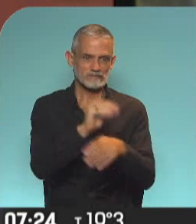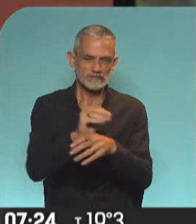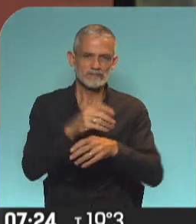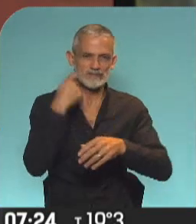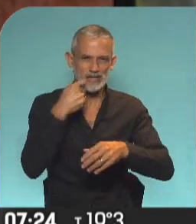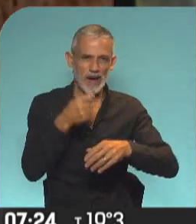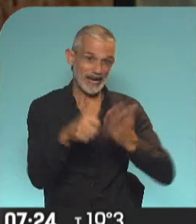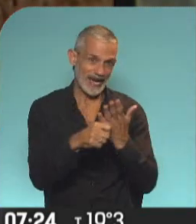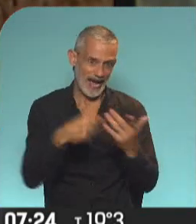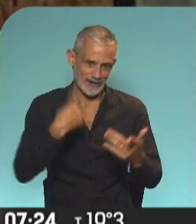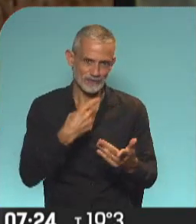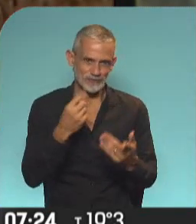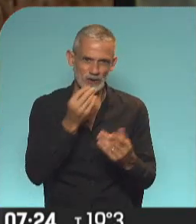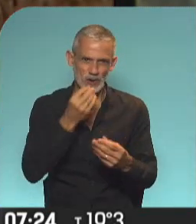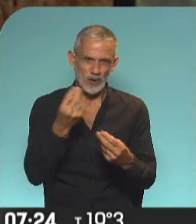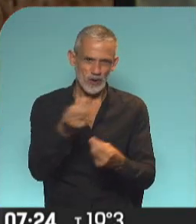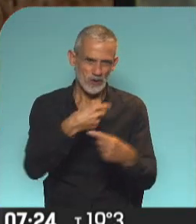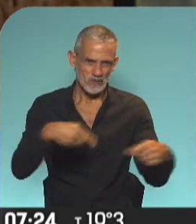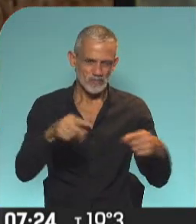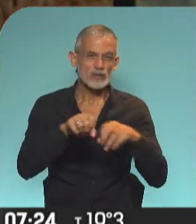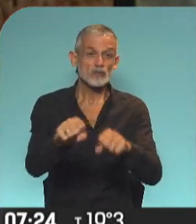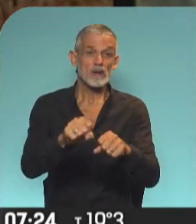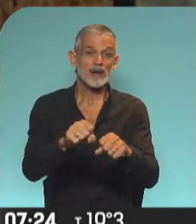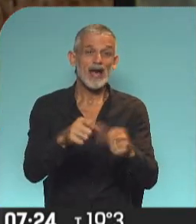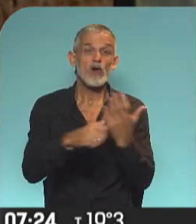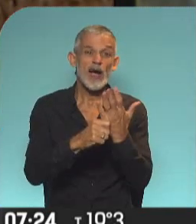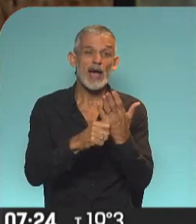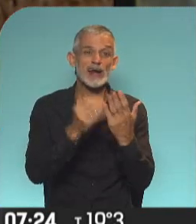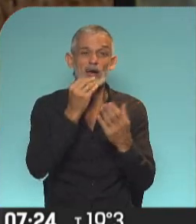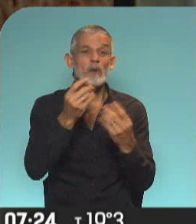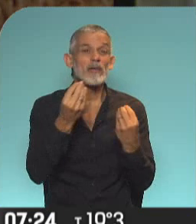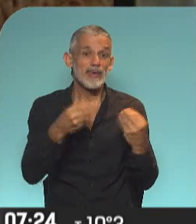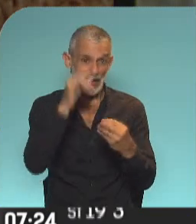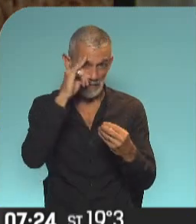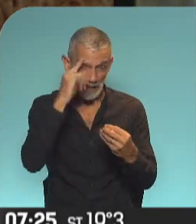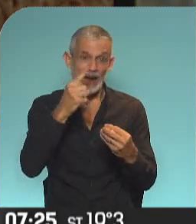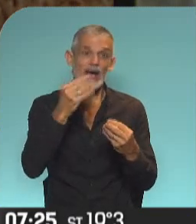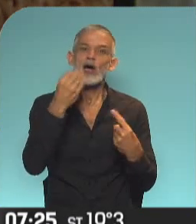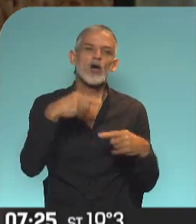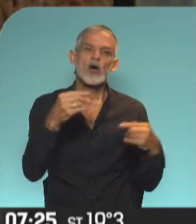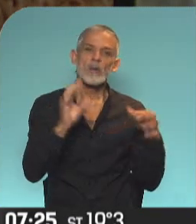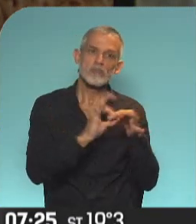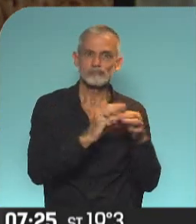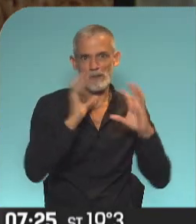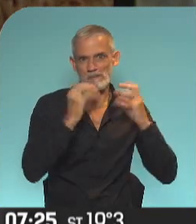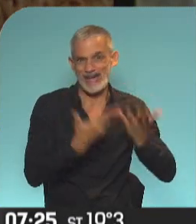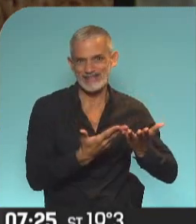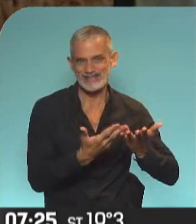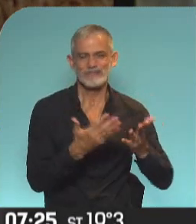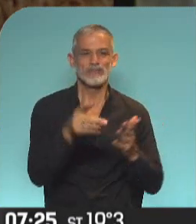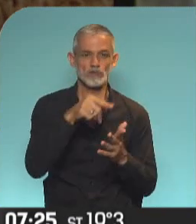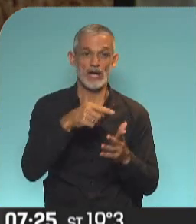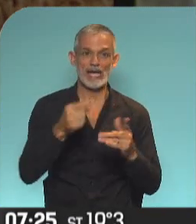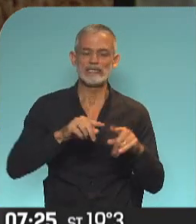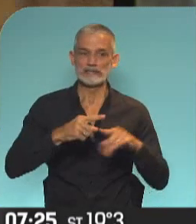la carne que terminamos comprando en el supermercado. Finalmente, después de esa medida, se anunció el paro